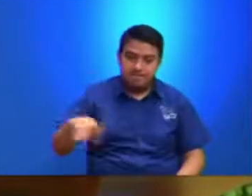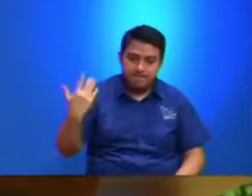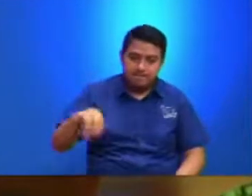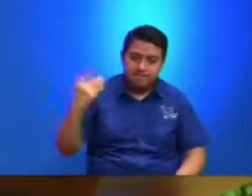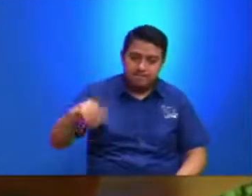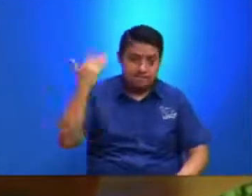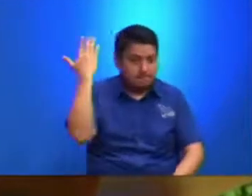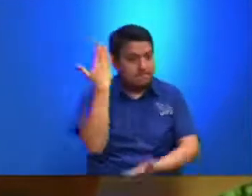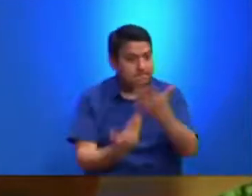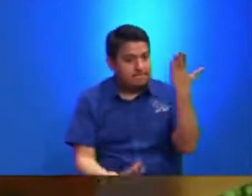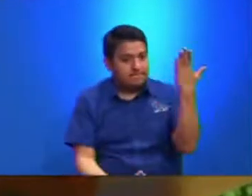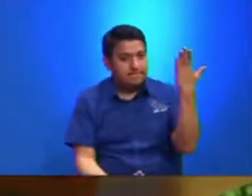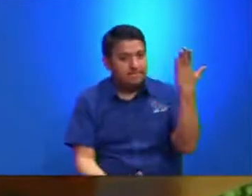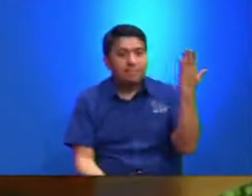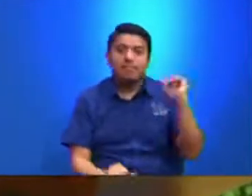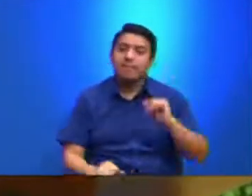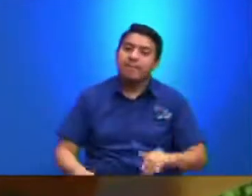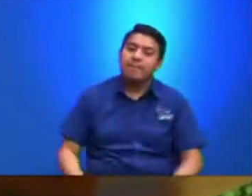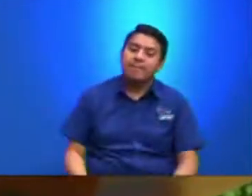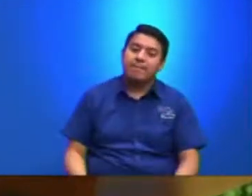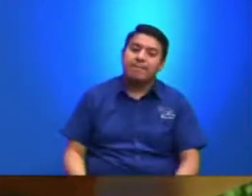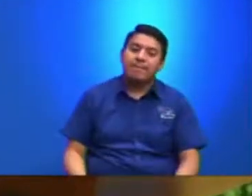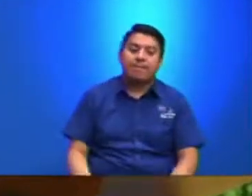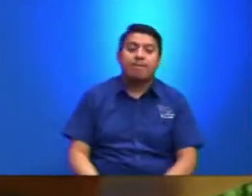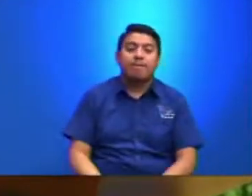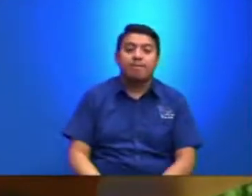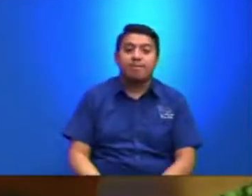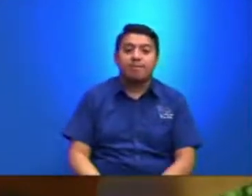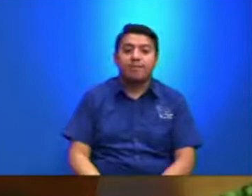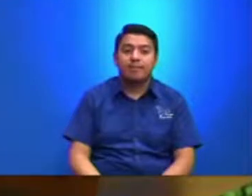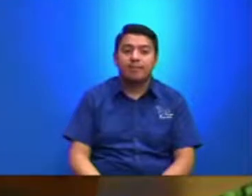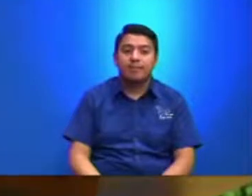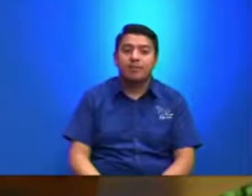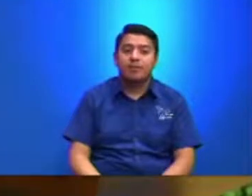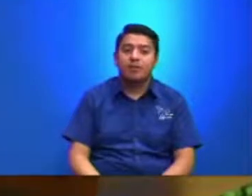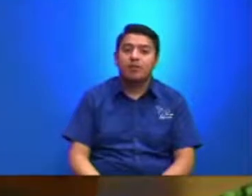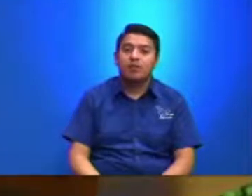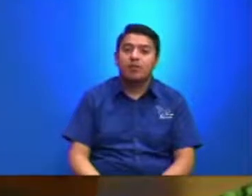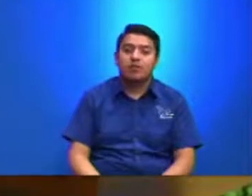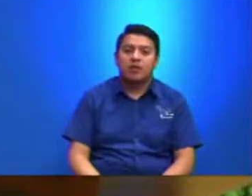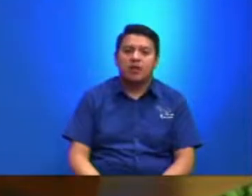la salida de estas entidades que ya le dije, ¿verdad? Ur, Aram,